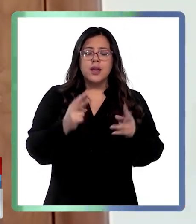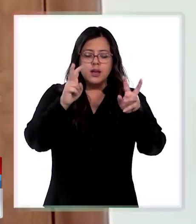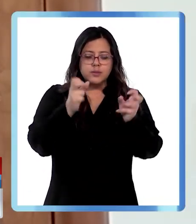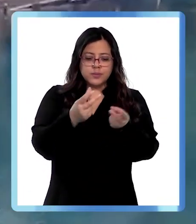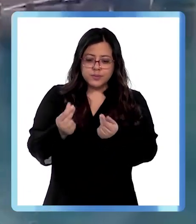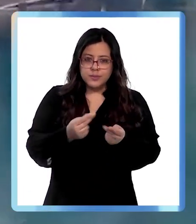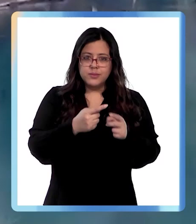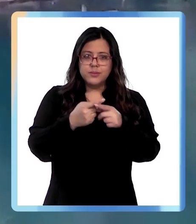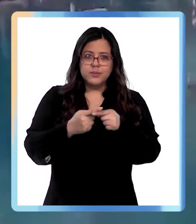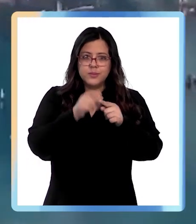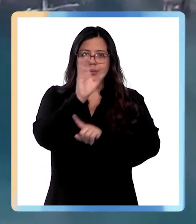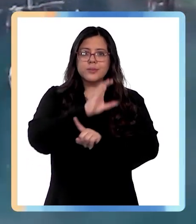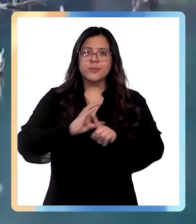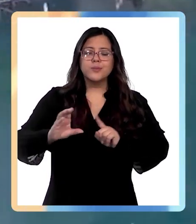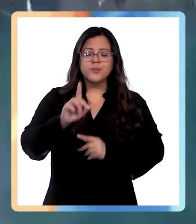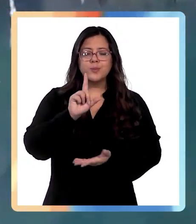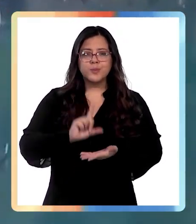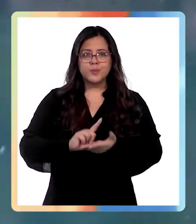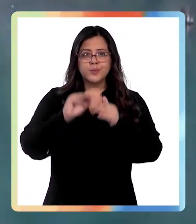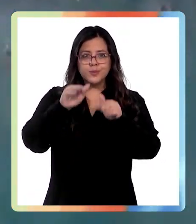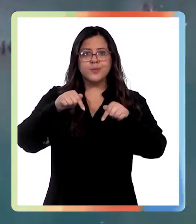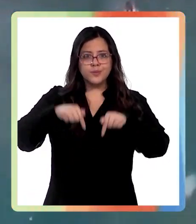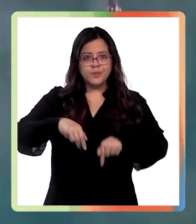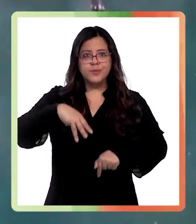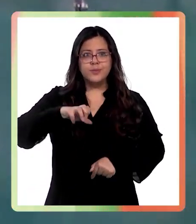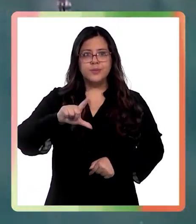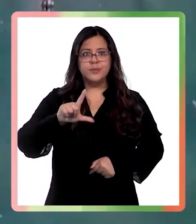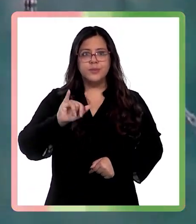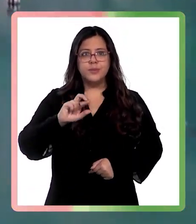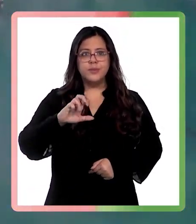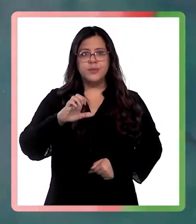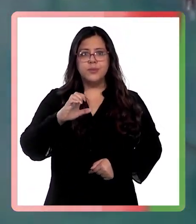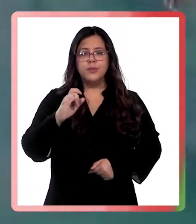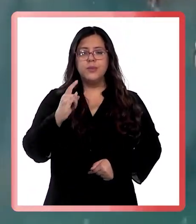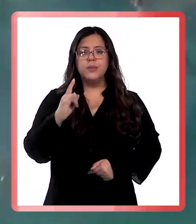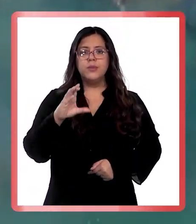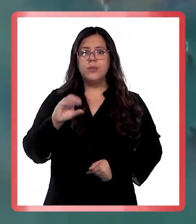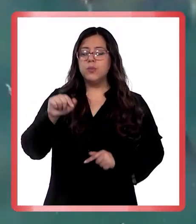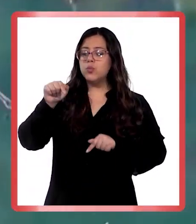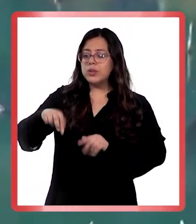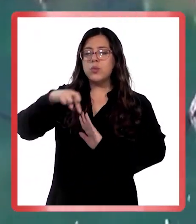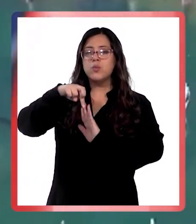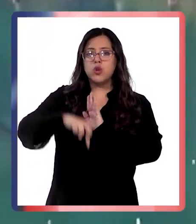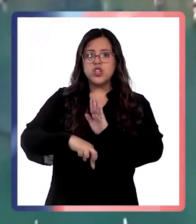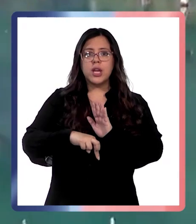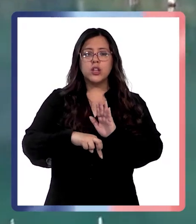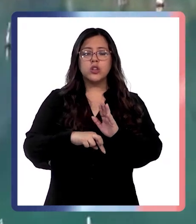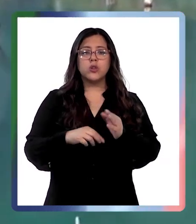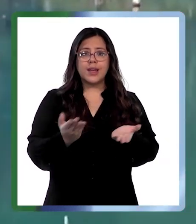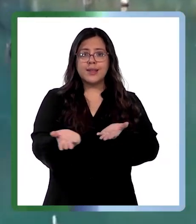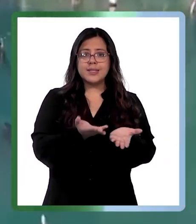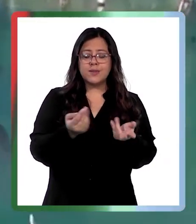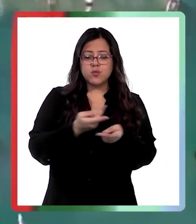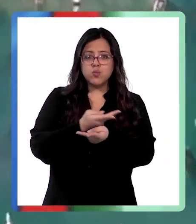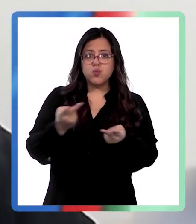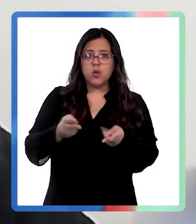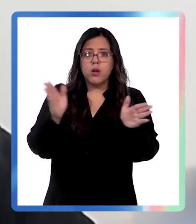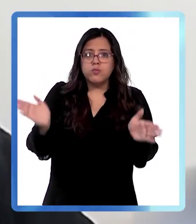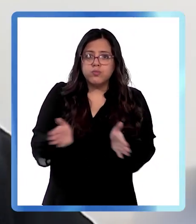bienestar económico, social y cultural de un territorio como lo es Melipeuco. Este es un proyecto de bienes públicos